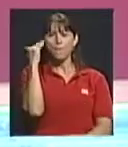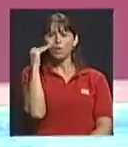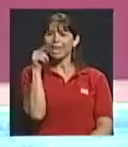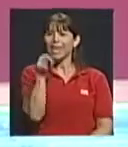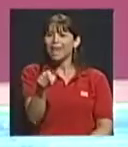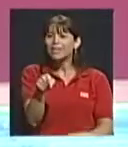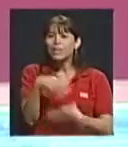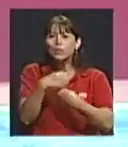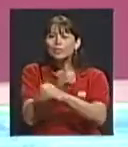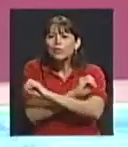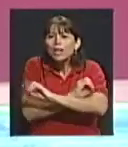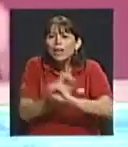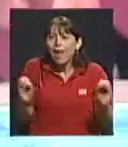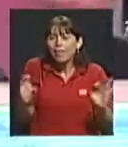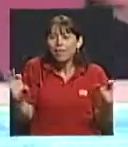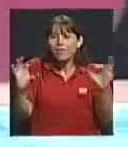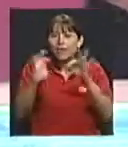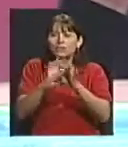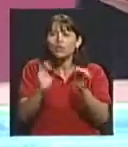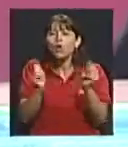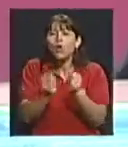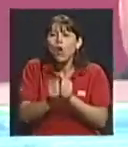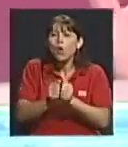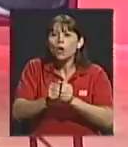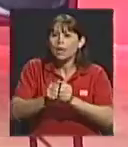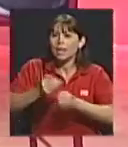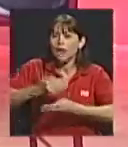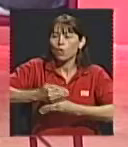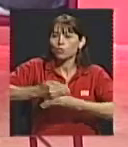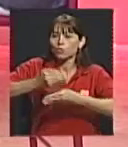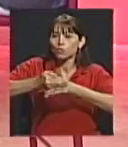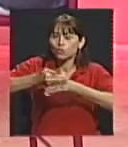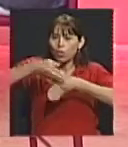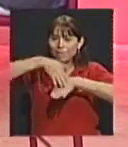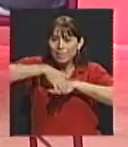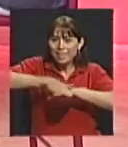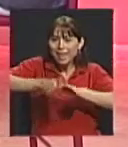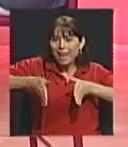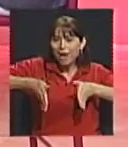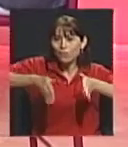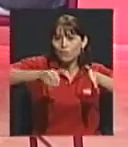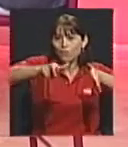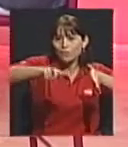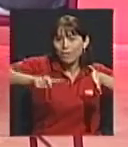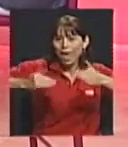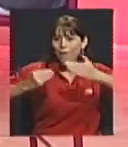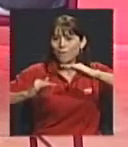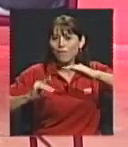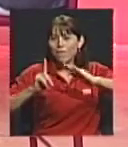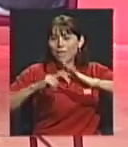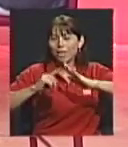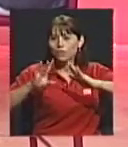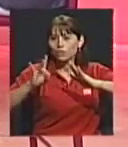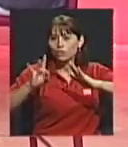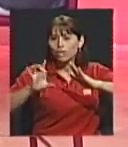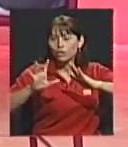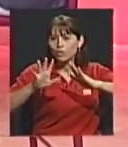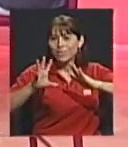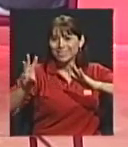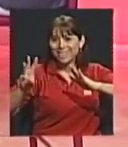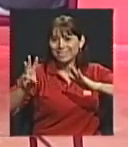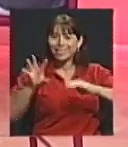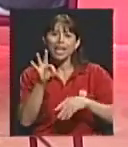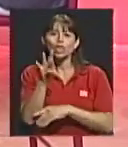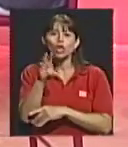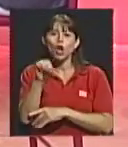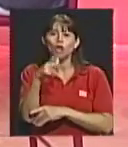absolutamente nada en relación a la construcción de la ruta 1856 y claro ahora salieron corriendo